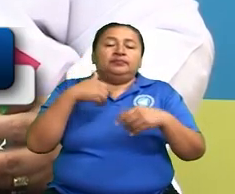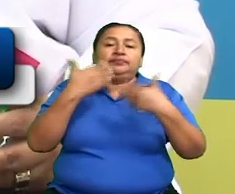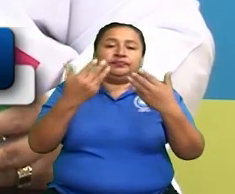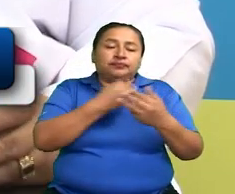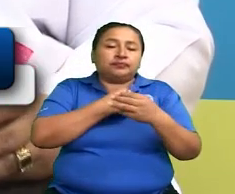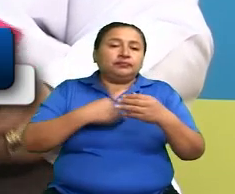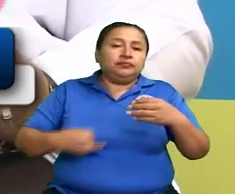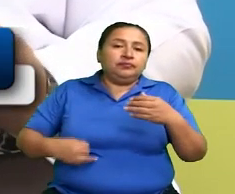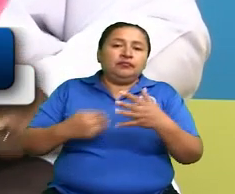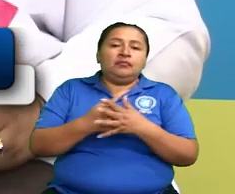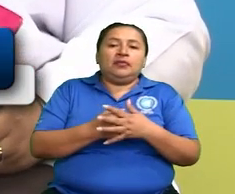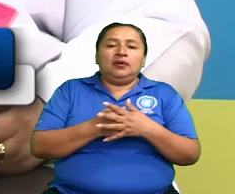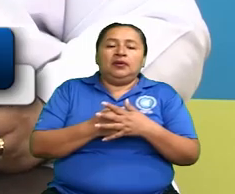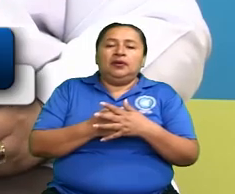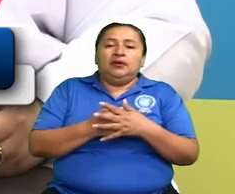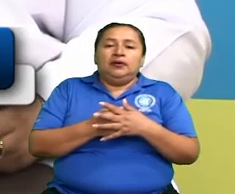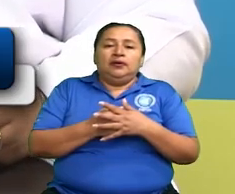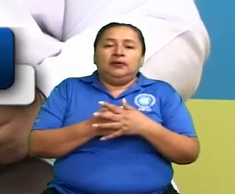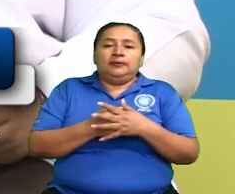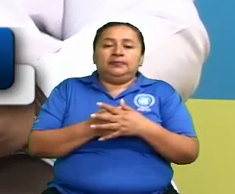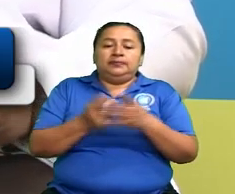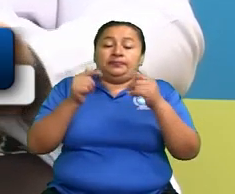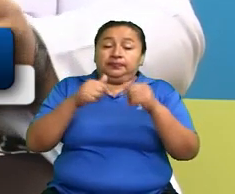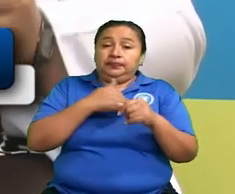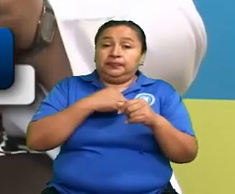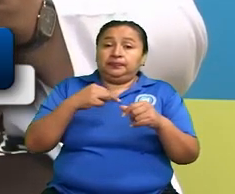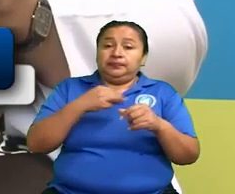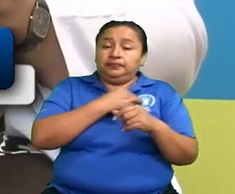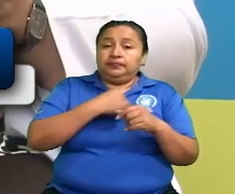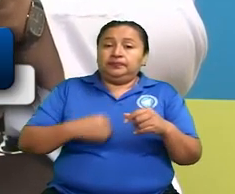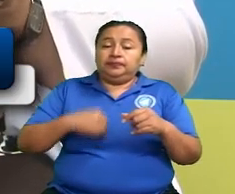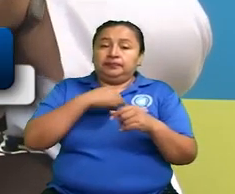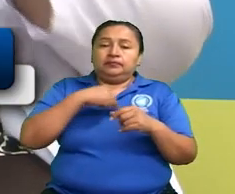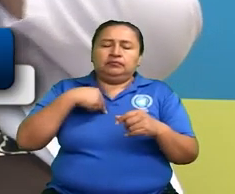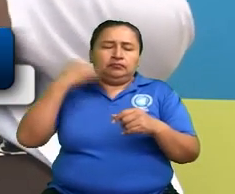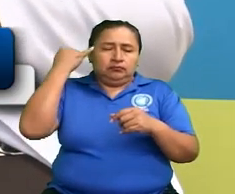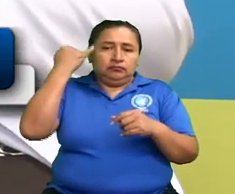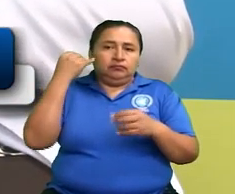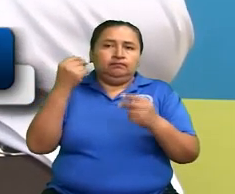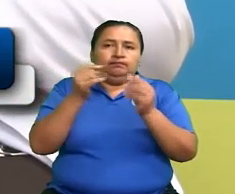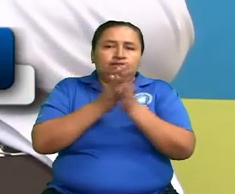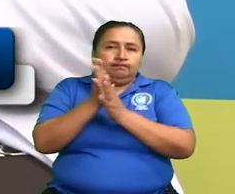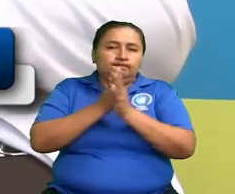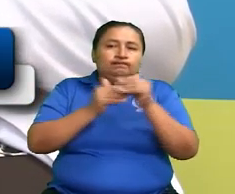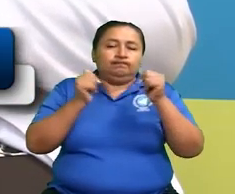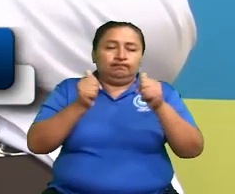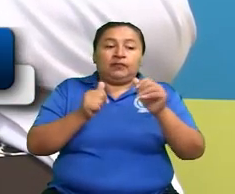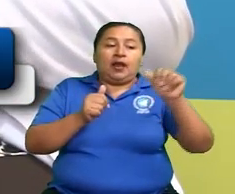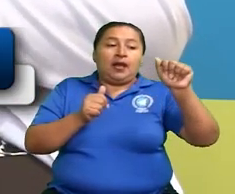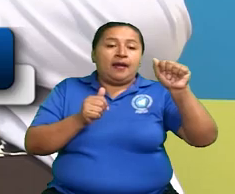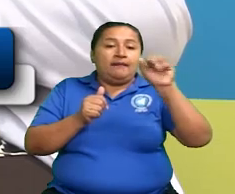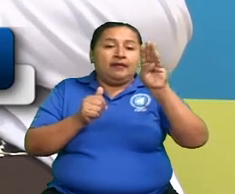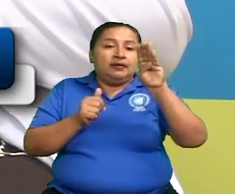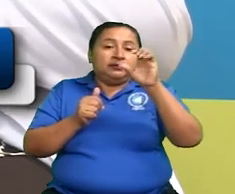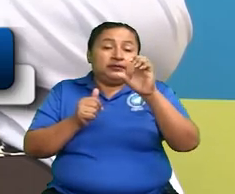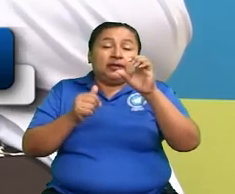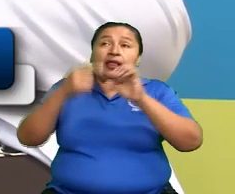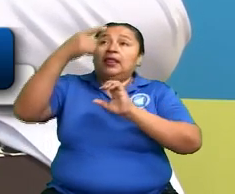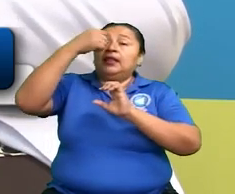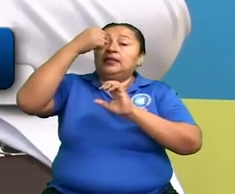ministerio, ¿verdad?, ha implementado lo que es el ABC de las vacunas. El ABC de